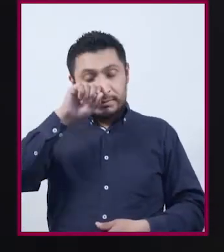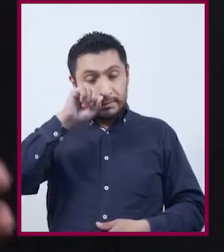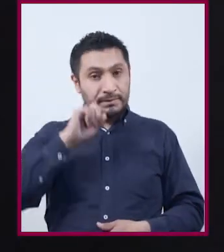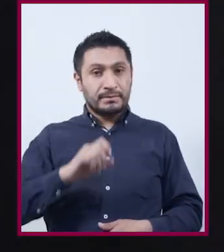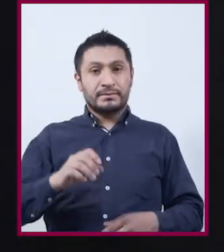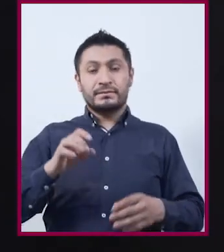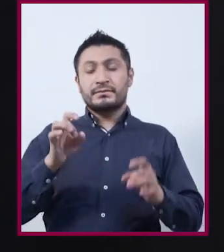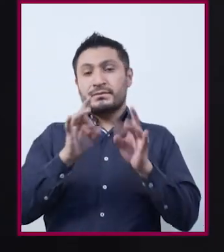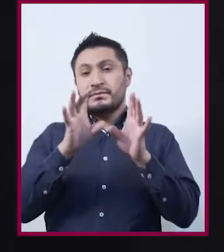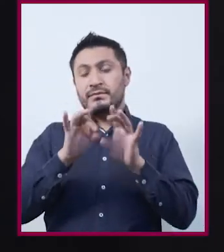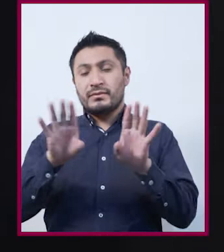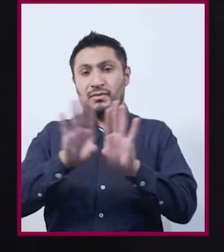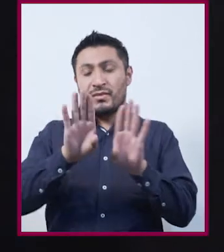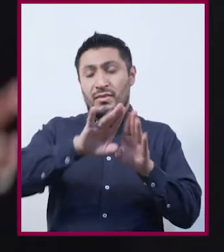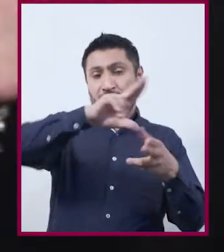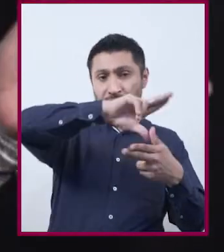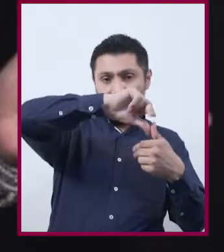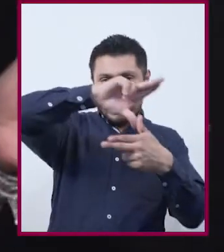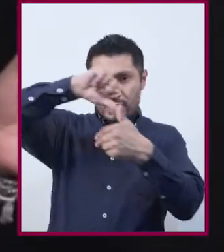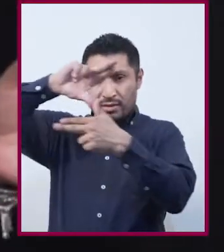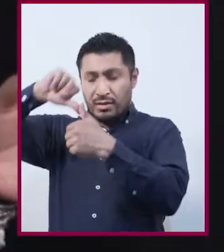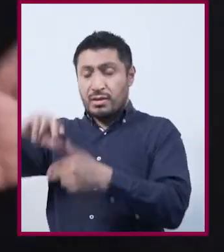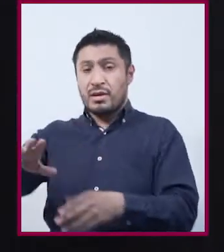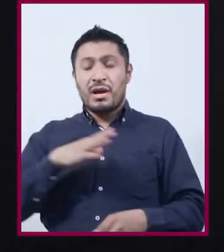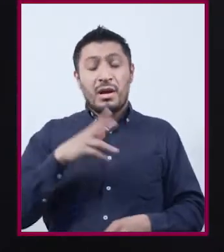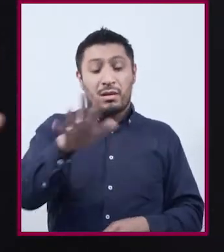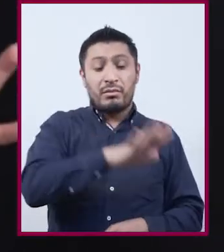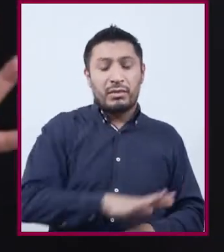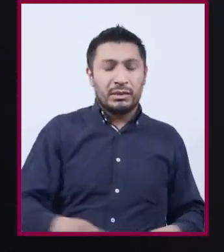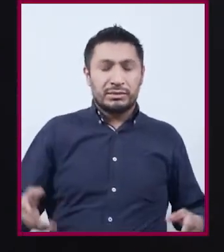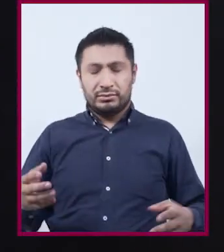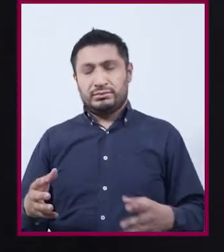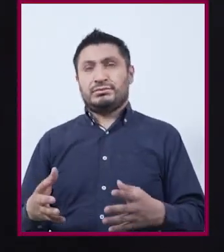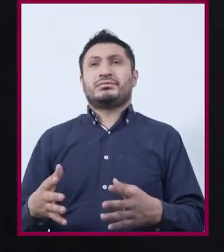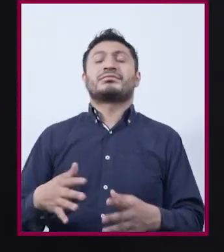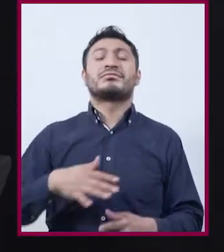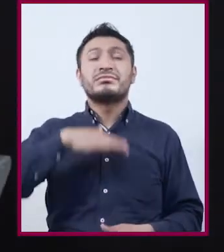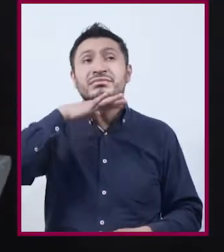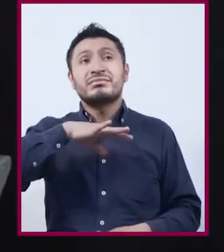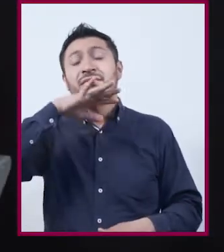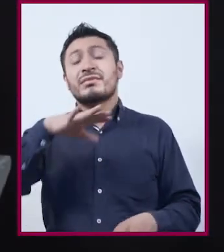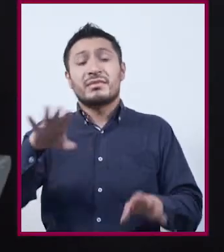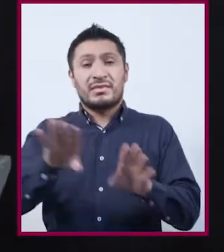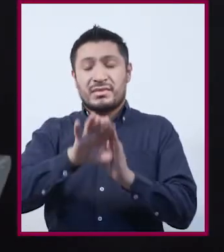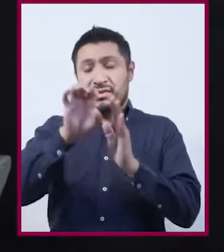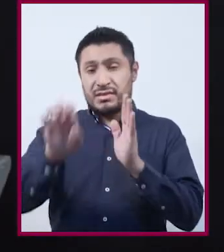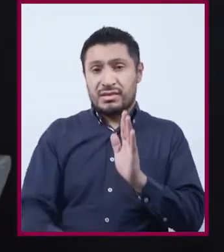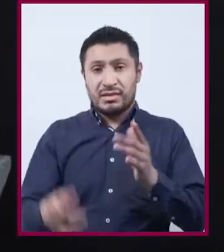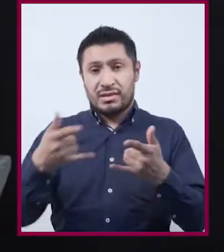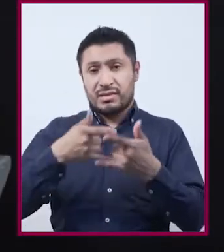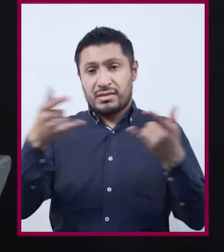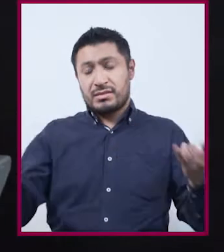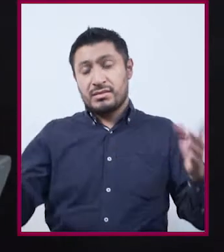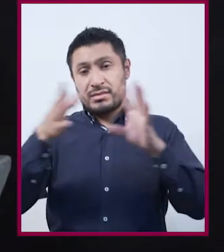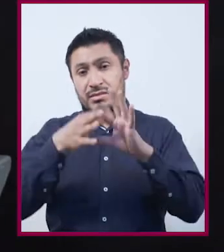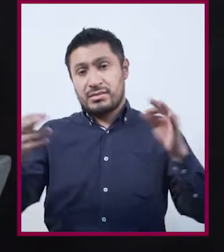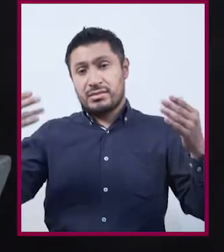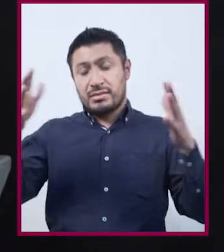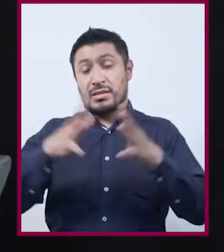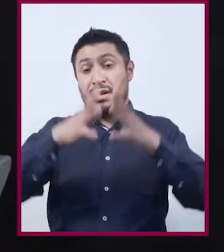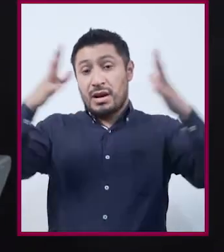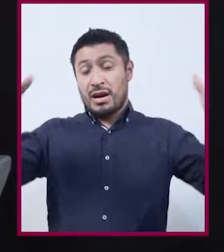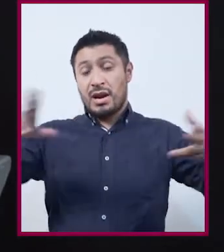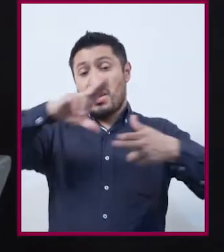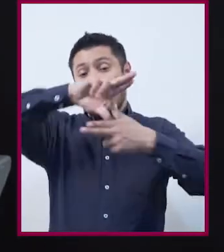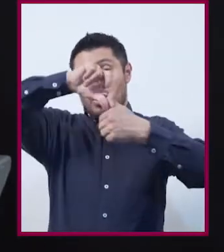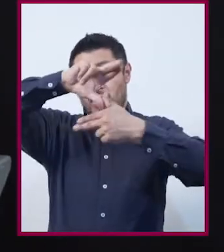a tal grado que los fenómenos extremos como los huracanes tomaban a la gente desprevenida. Como ejemplo te contaremos la historia del